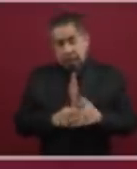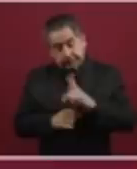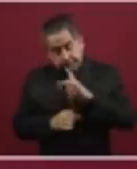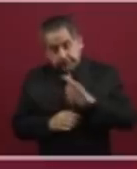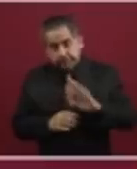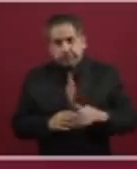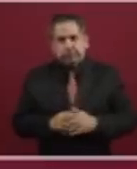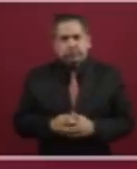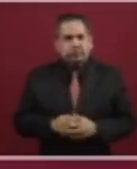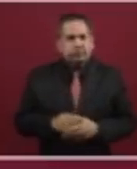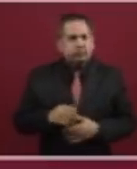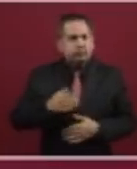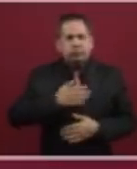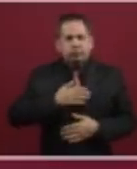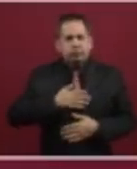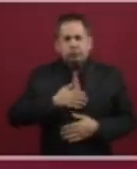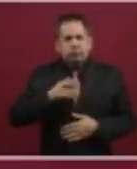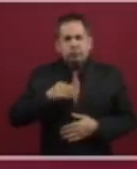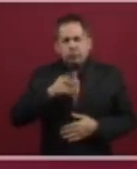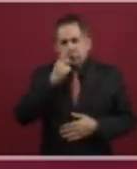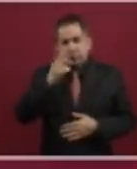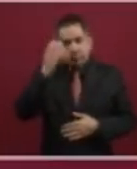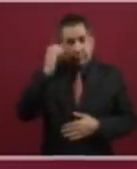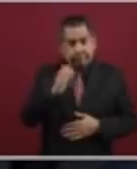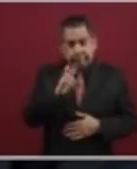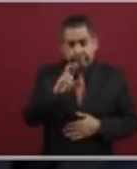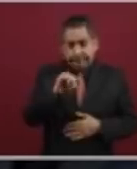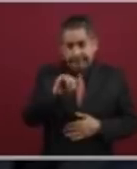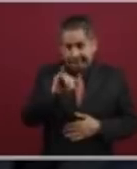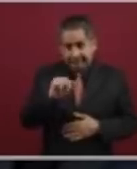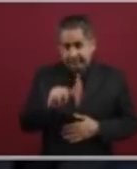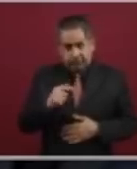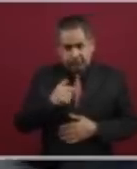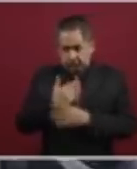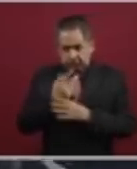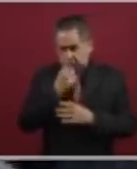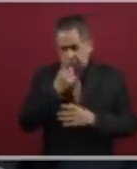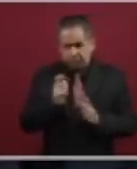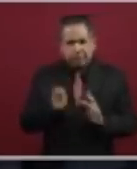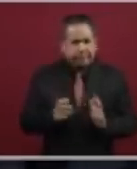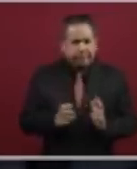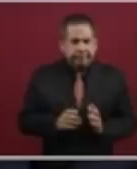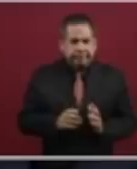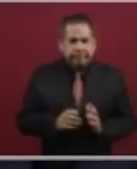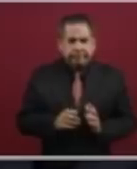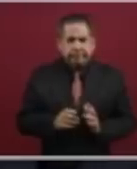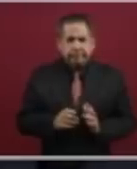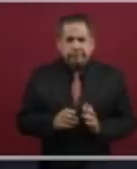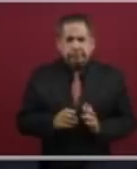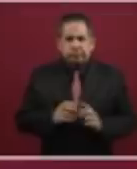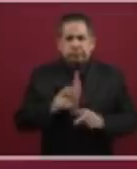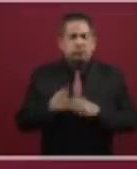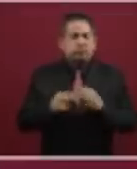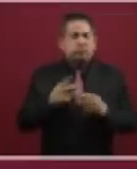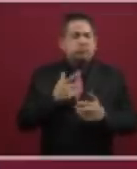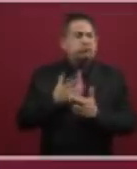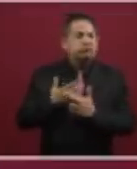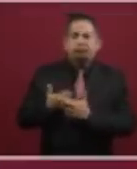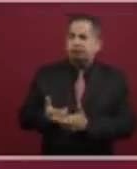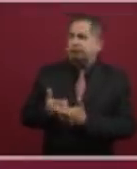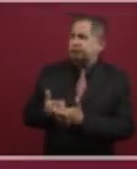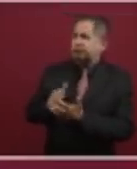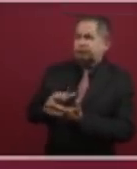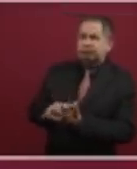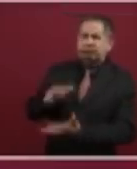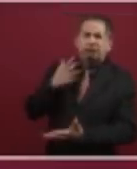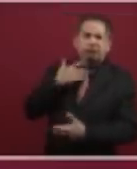Yo no dije cuando la crisis que llegamos a tener reservas